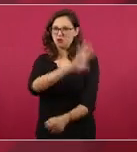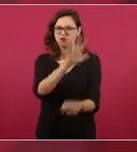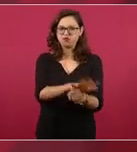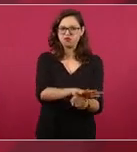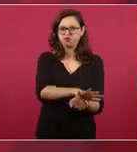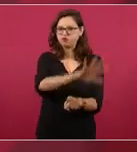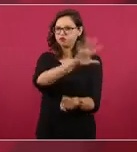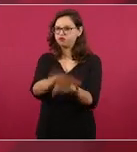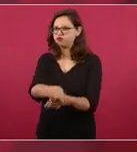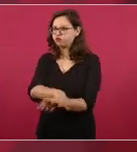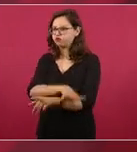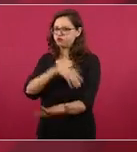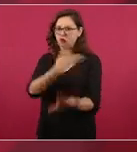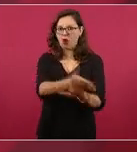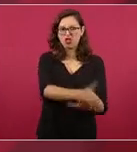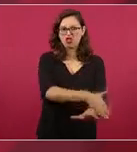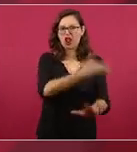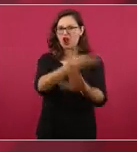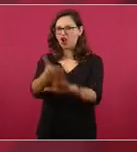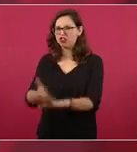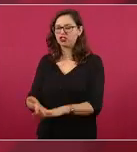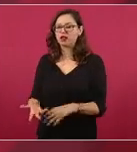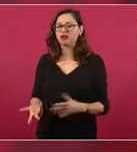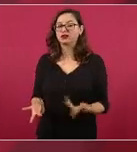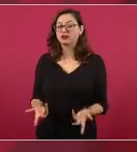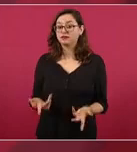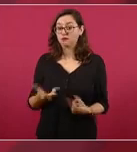que el periodista